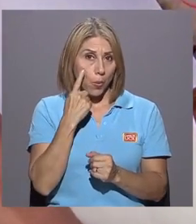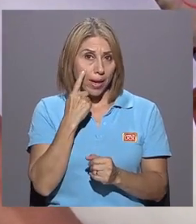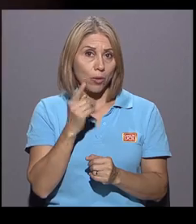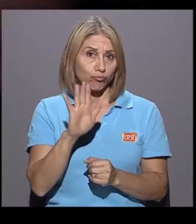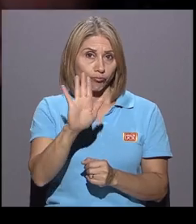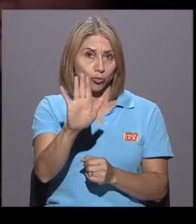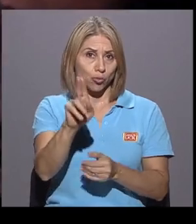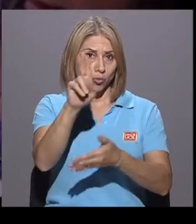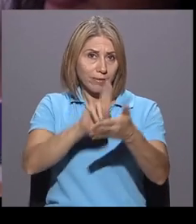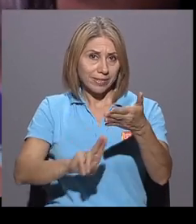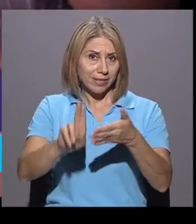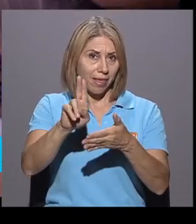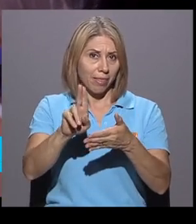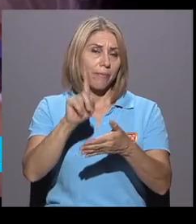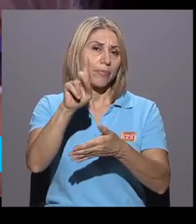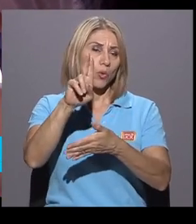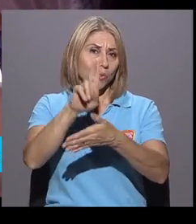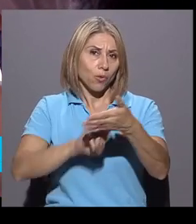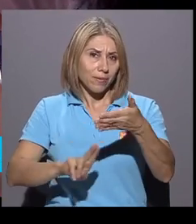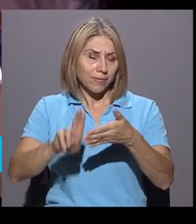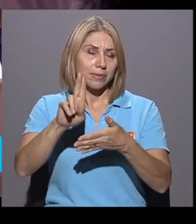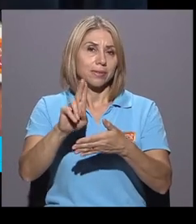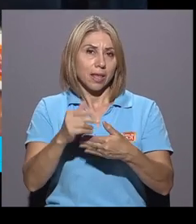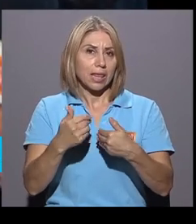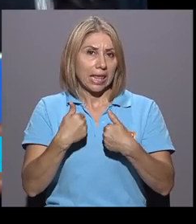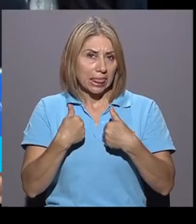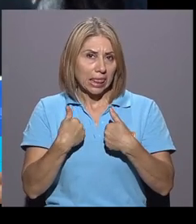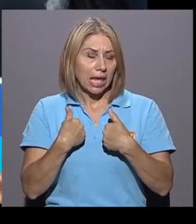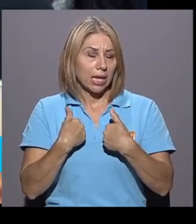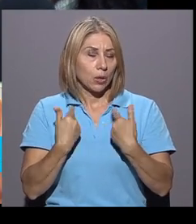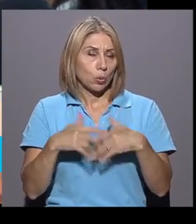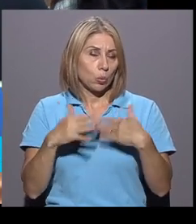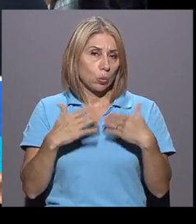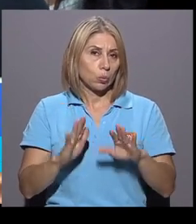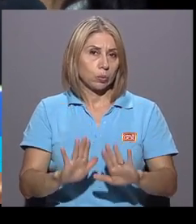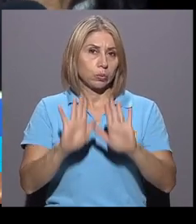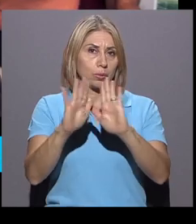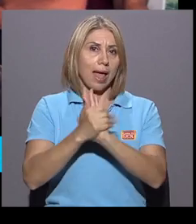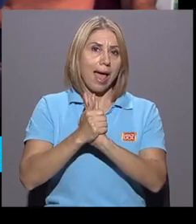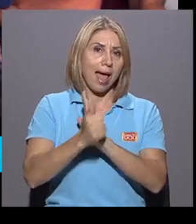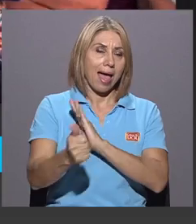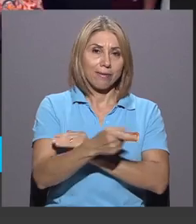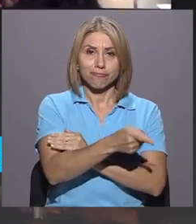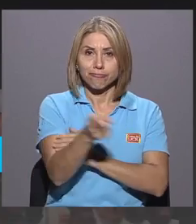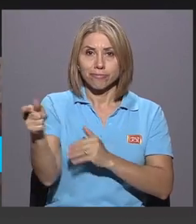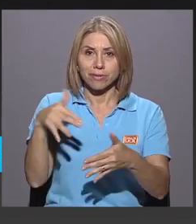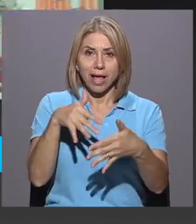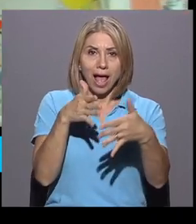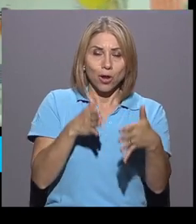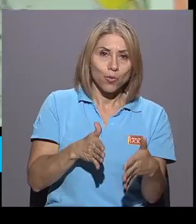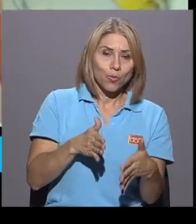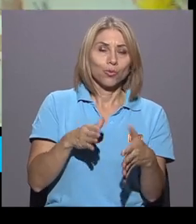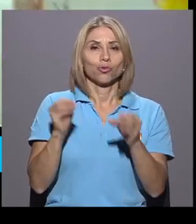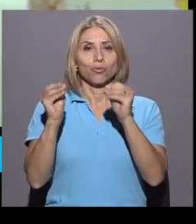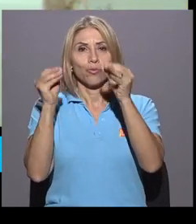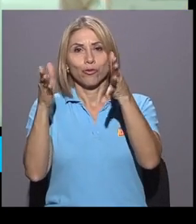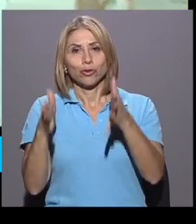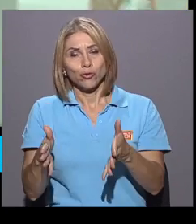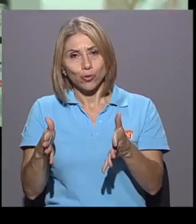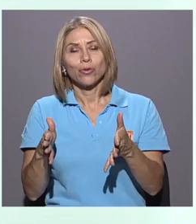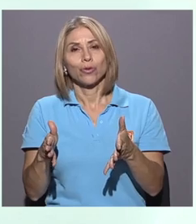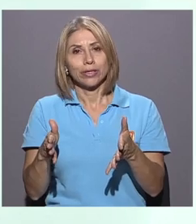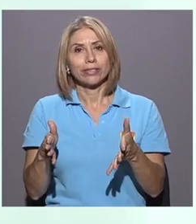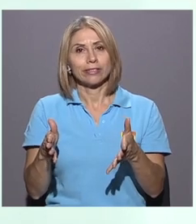es una universidad que tiene un increíble talento en sus alumnos y profesores que